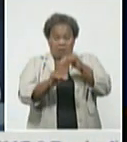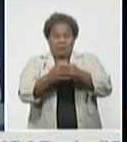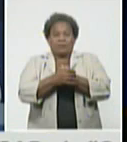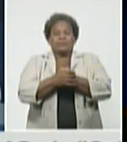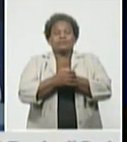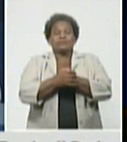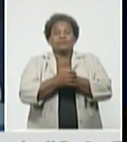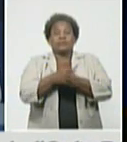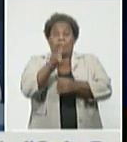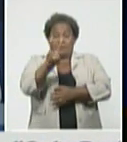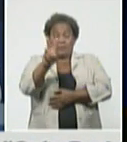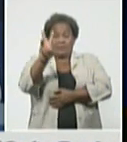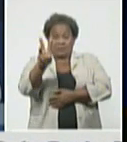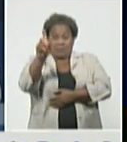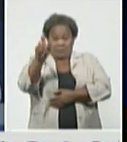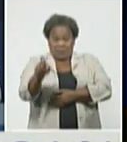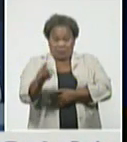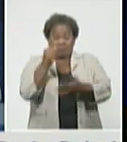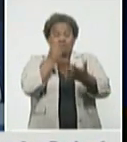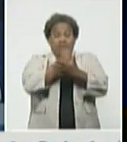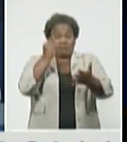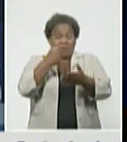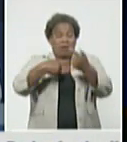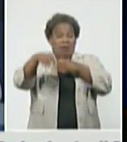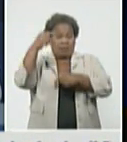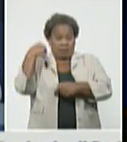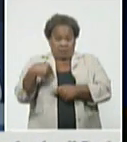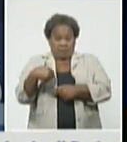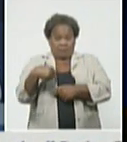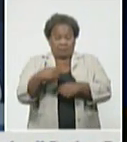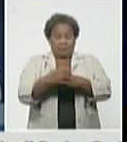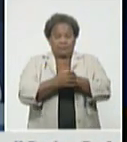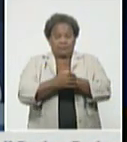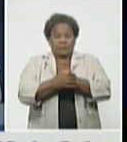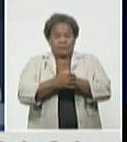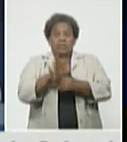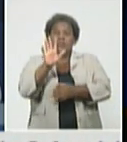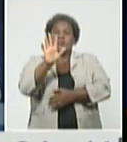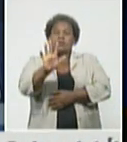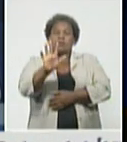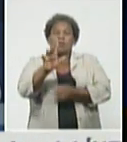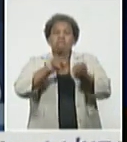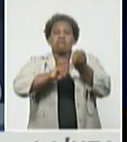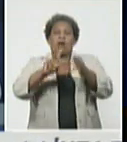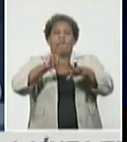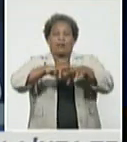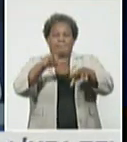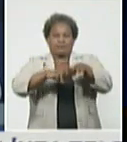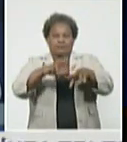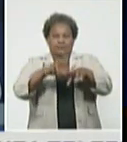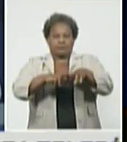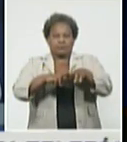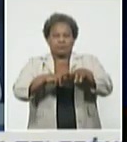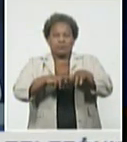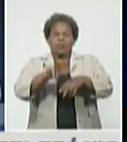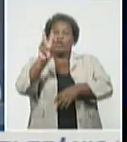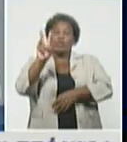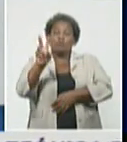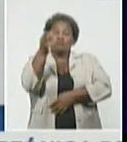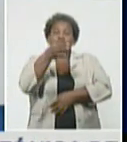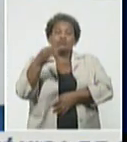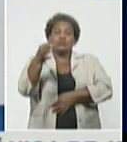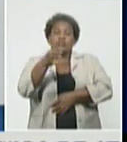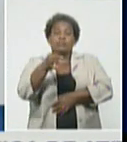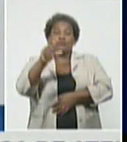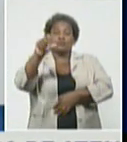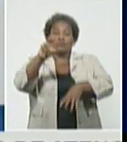Los 23 casos diagnosticados ayer pertenecen 5 a la provincia de La Habana, 2 del municipio Centro